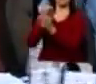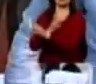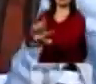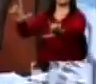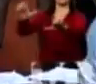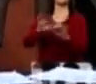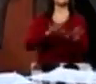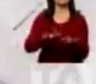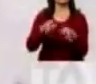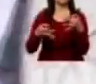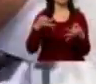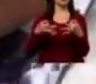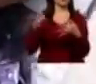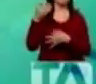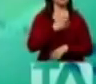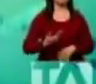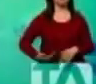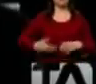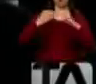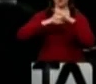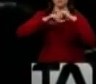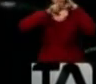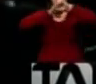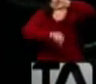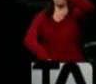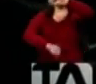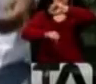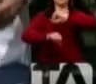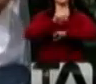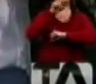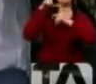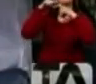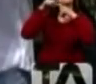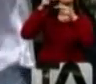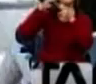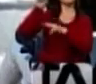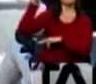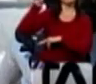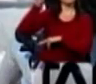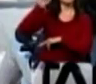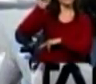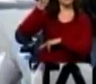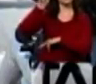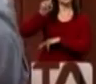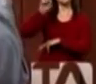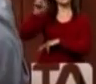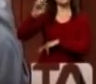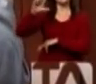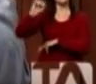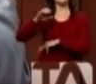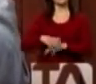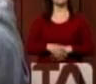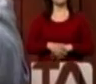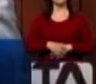secretario jurídico de la presidencia, Alexis Mera, reveló correos electrónicos entre Pareja Cordero y su primo, el exministro Pareja Yanuseli, y entonces afirmó: el